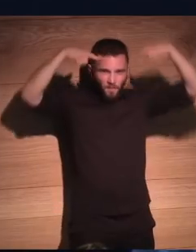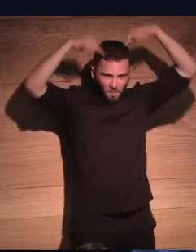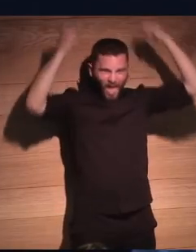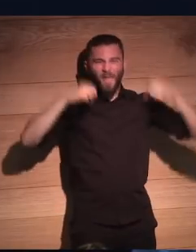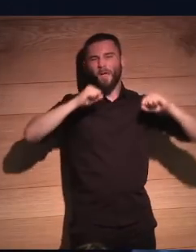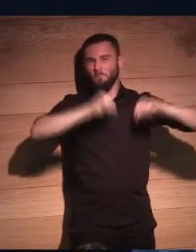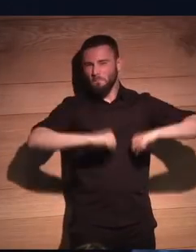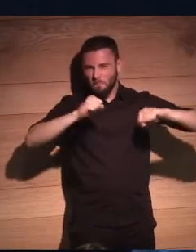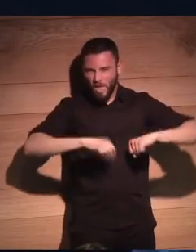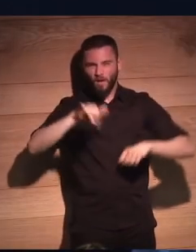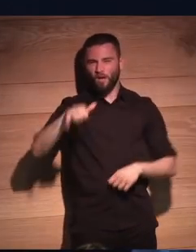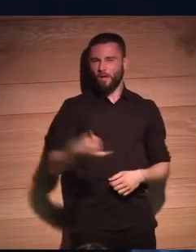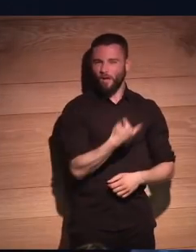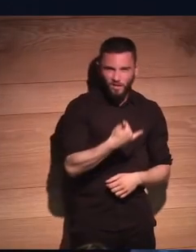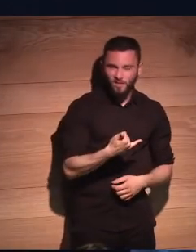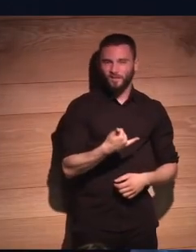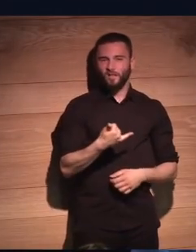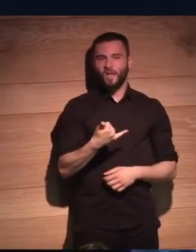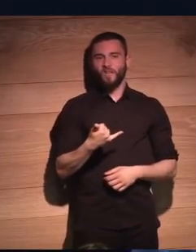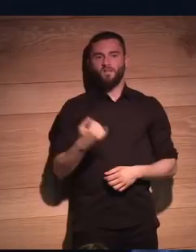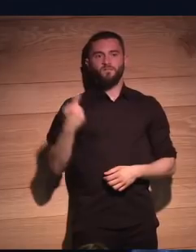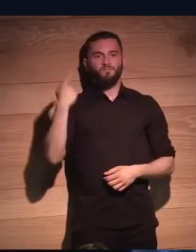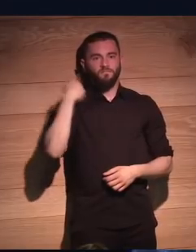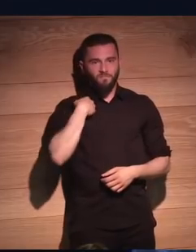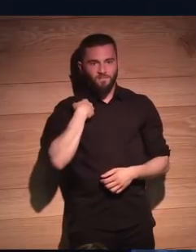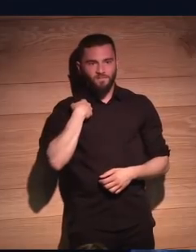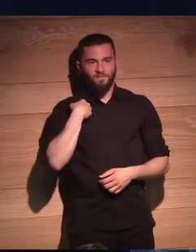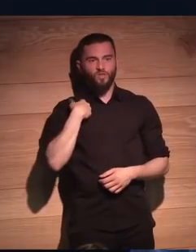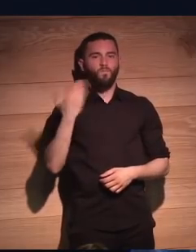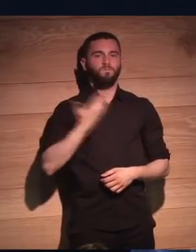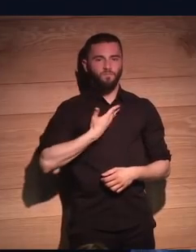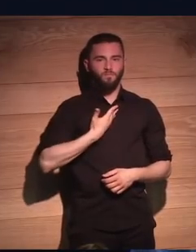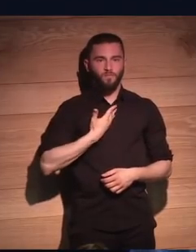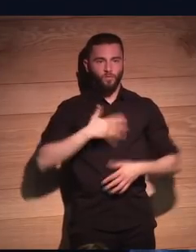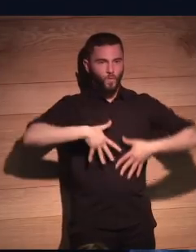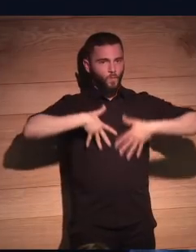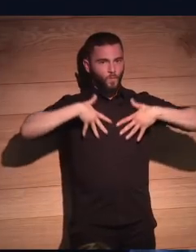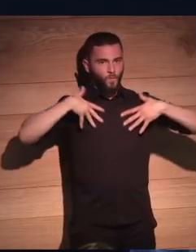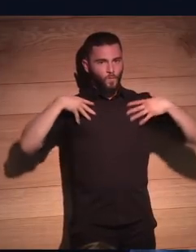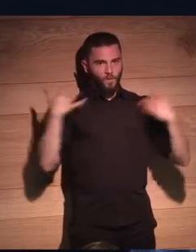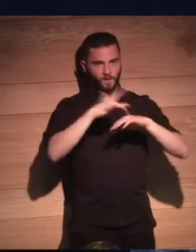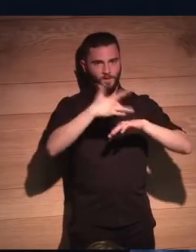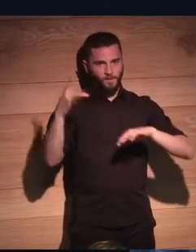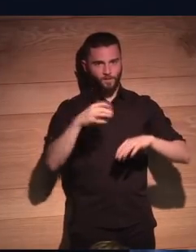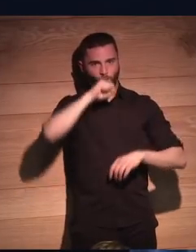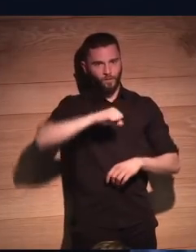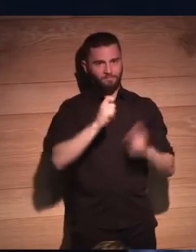derrotado, golpeado, ¿no? Eso emociona muchísimo y sensibiliza mucho al fan. ¿Por